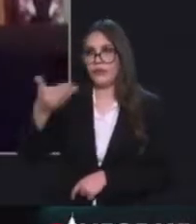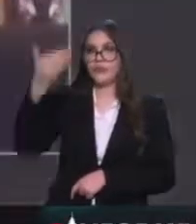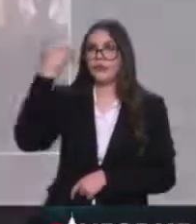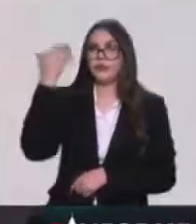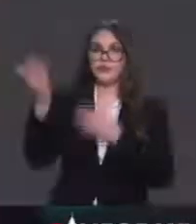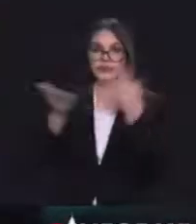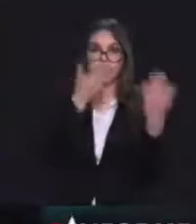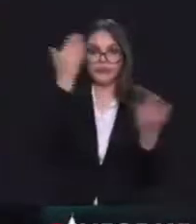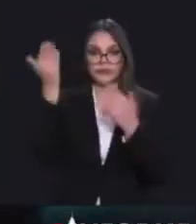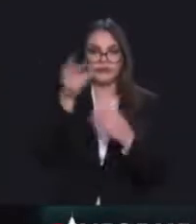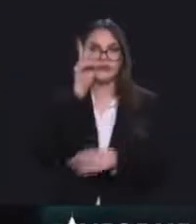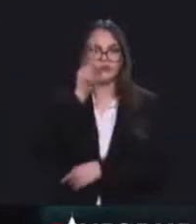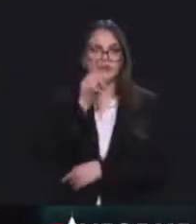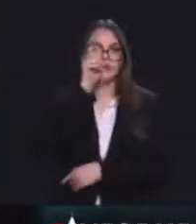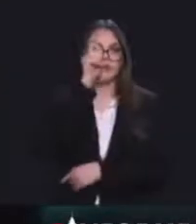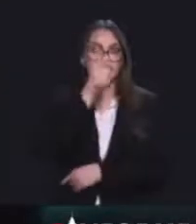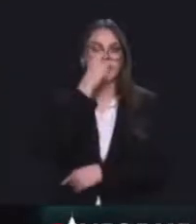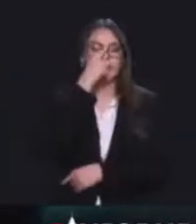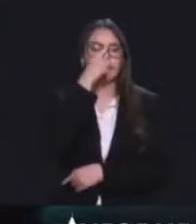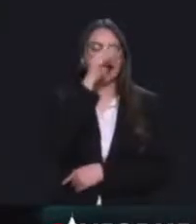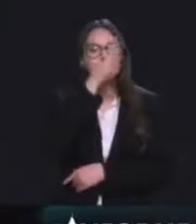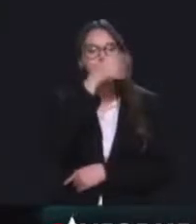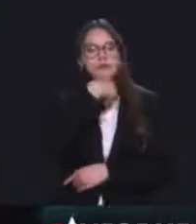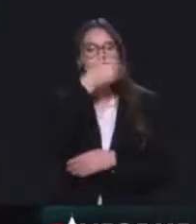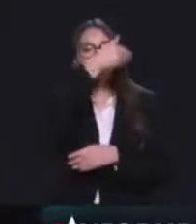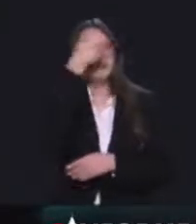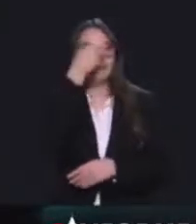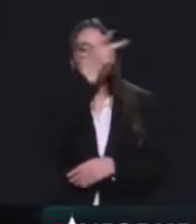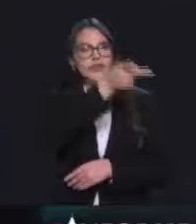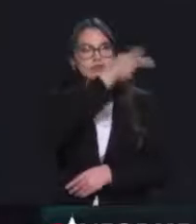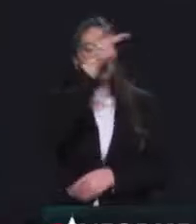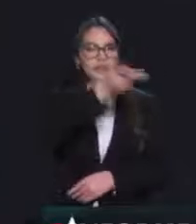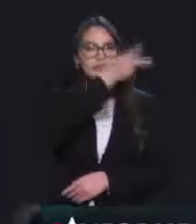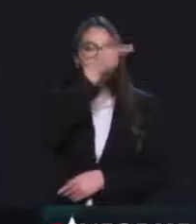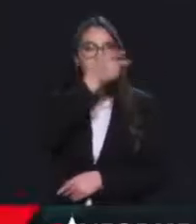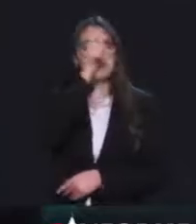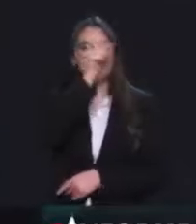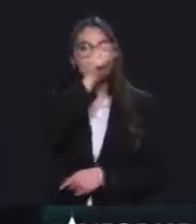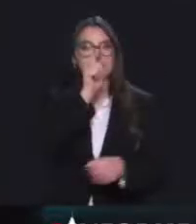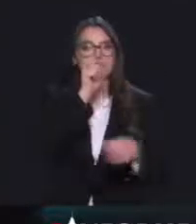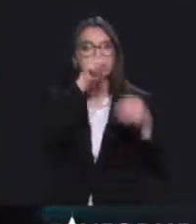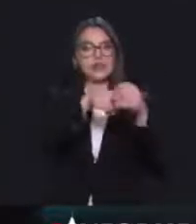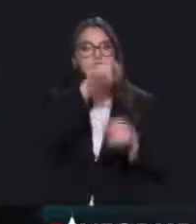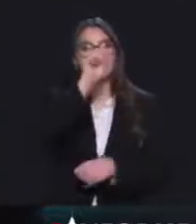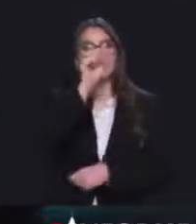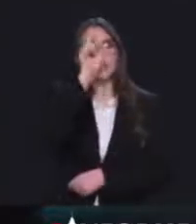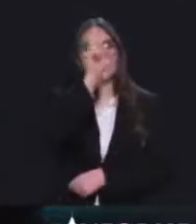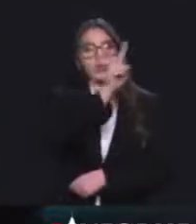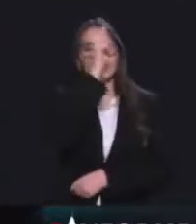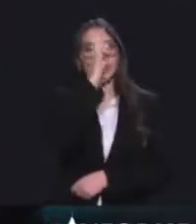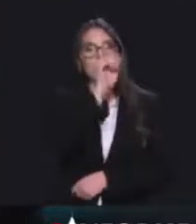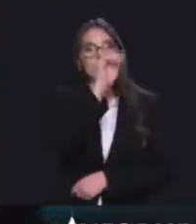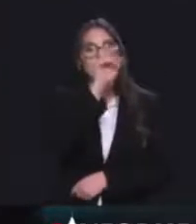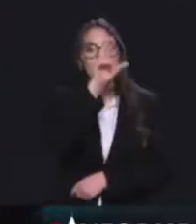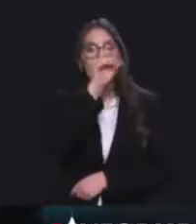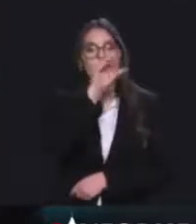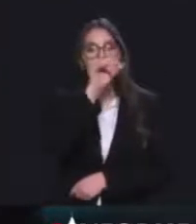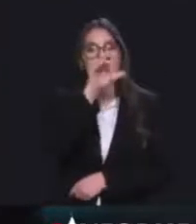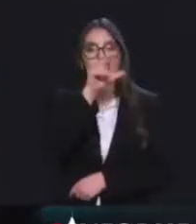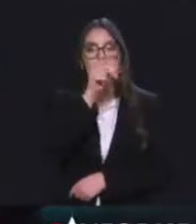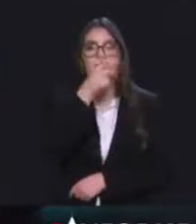que sí, hizo simulaciones, pero con base en una encuesta, ¿no? De la Universidad Iberoamericana, donde ellos pronosticaban que la